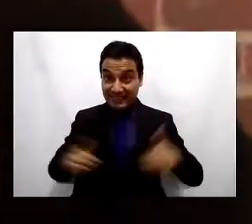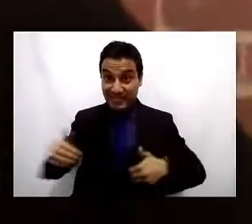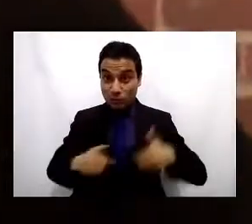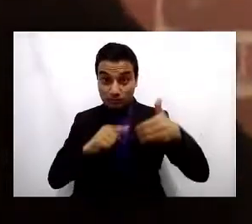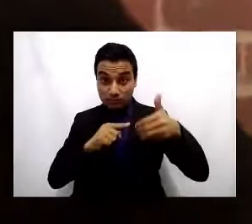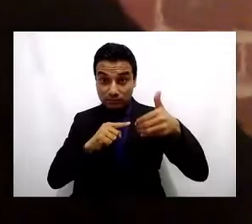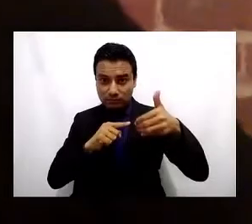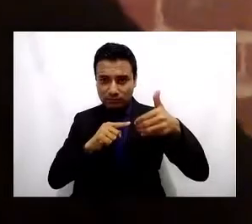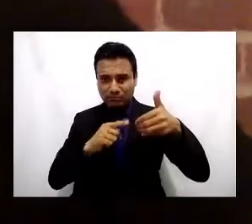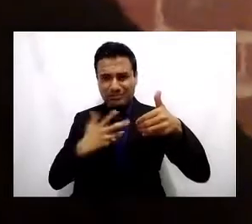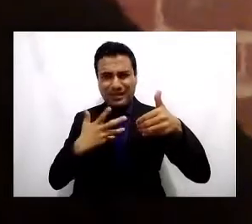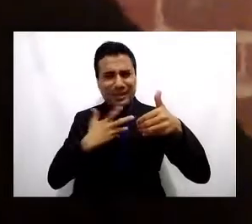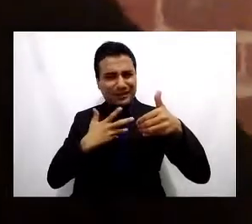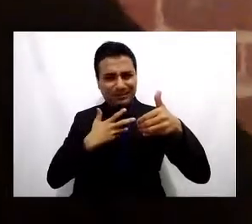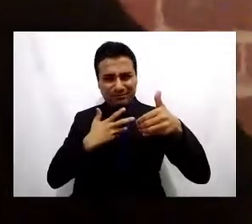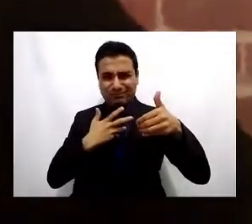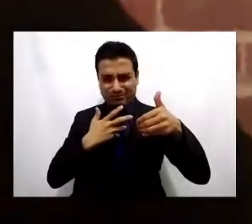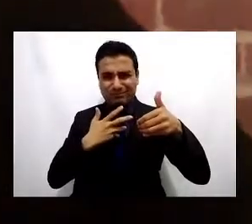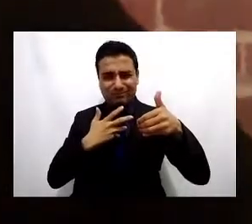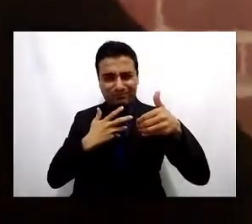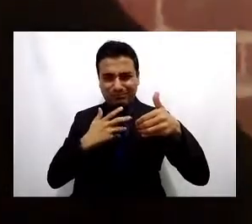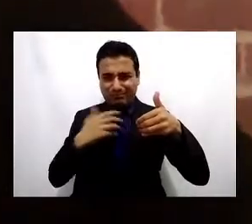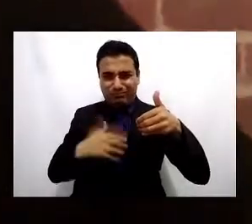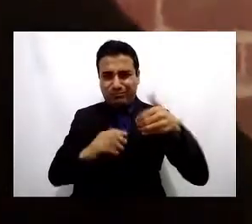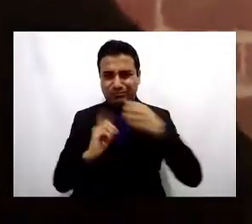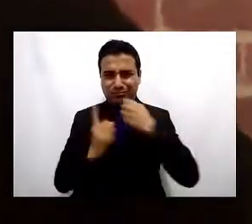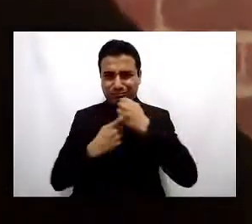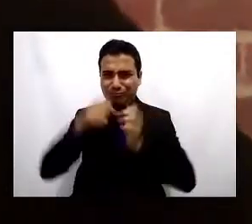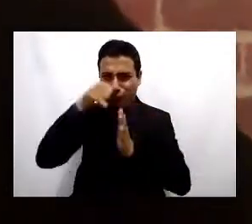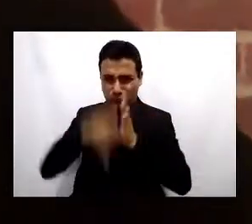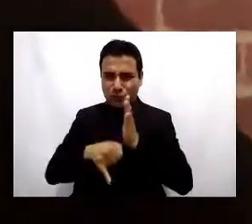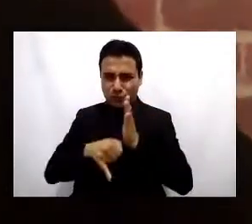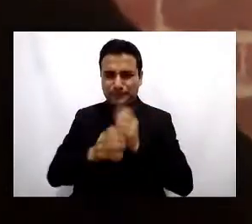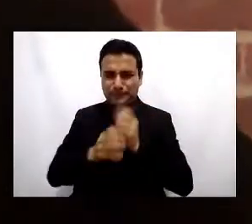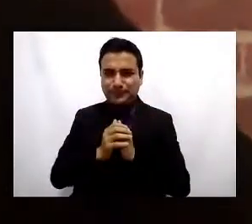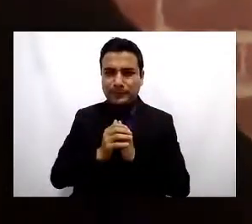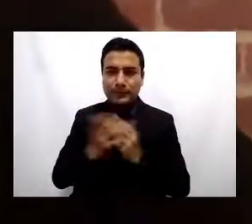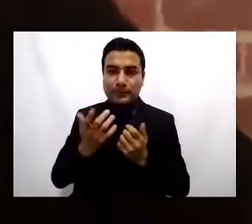que eso. Digo, el teatro, además de entretener,